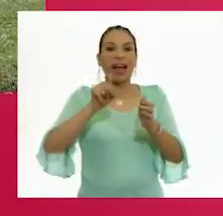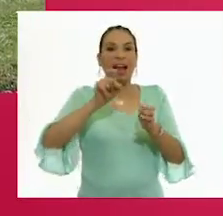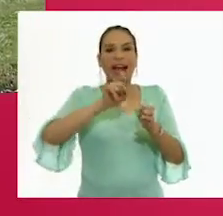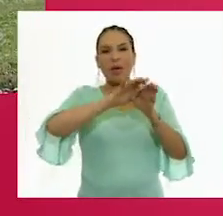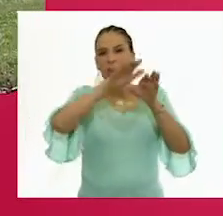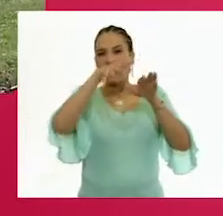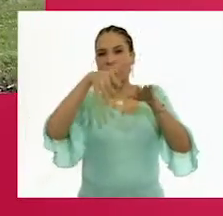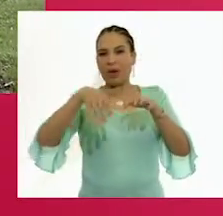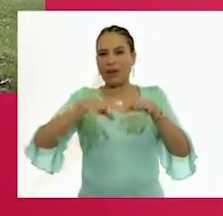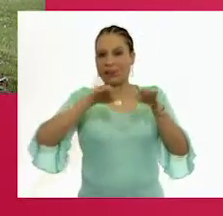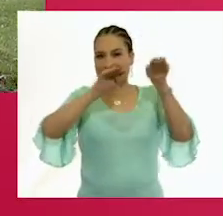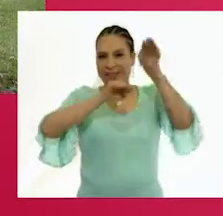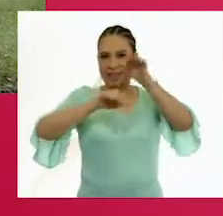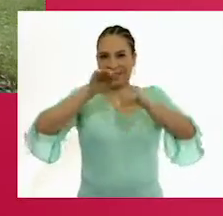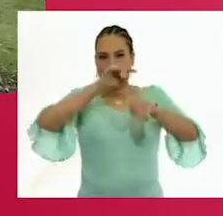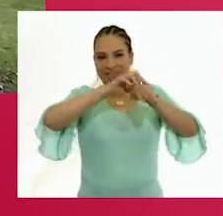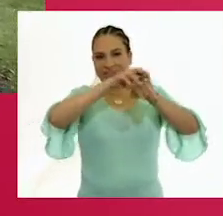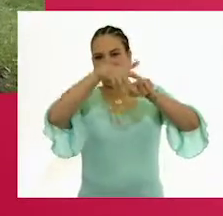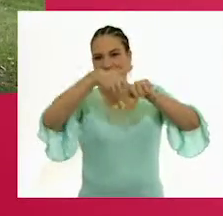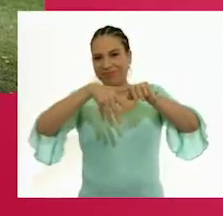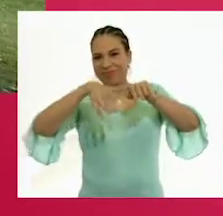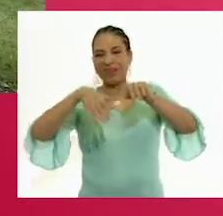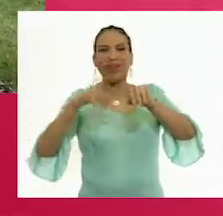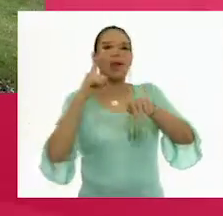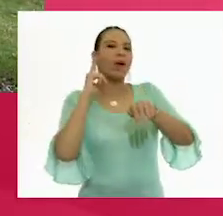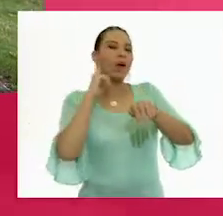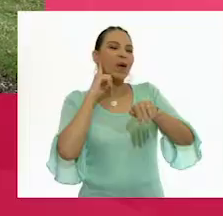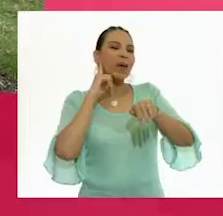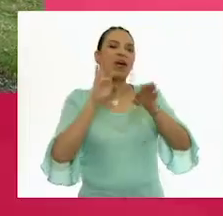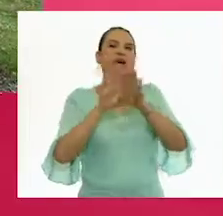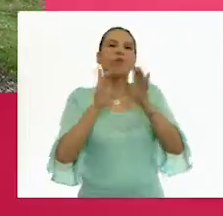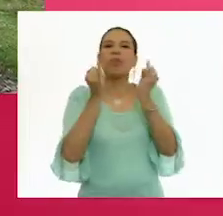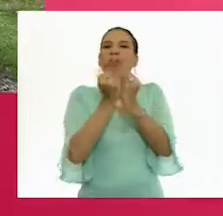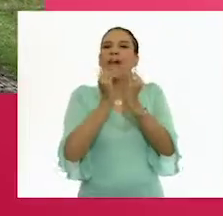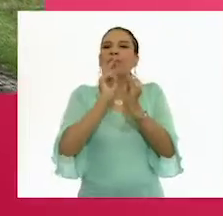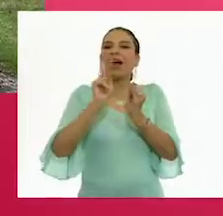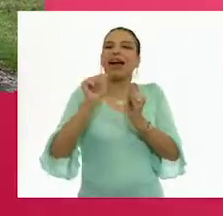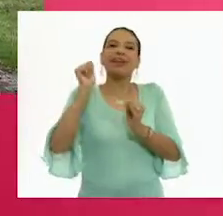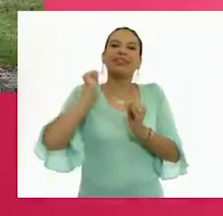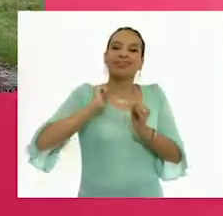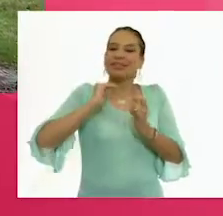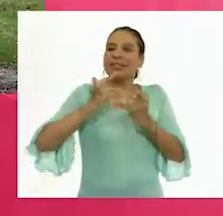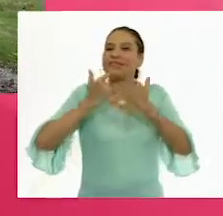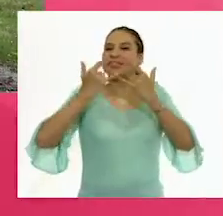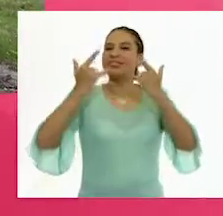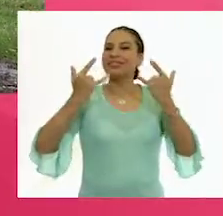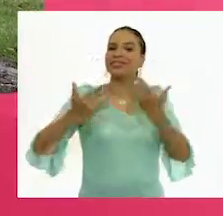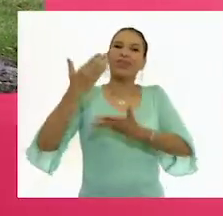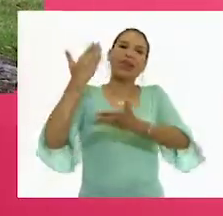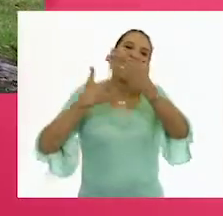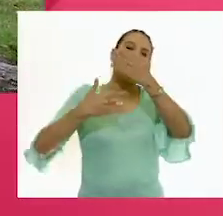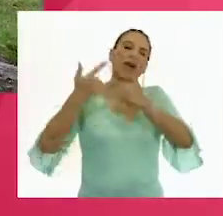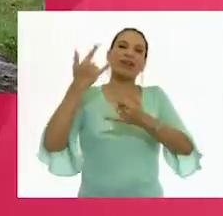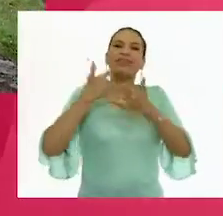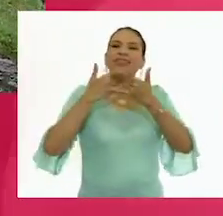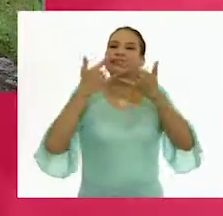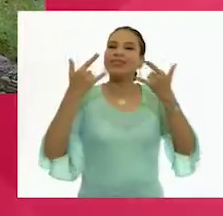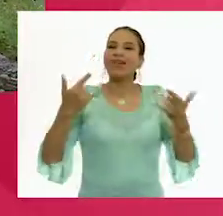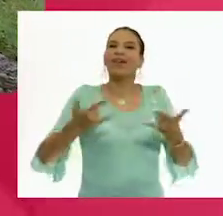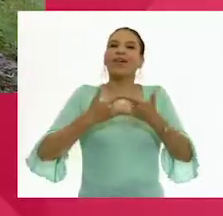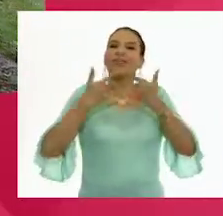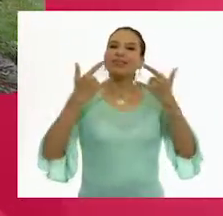bajan del cerro se escucharía el fluir del tiempo. El eterno fluir del